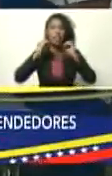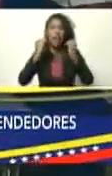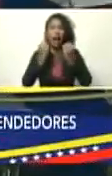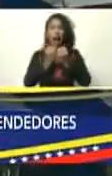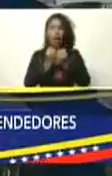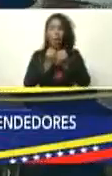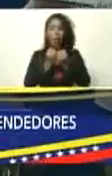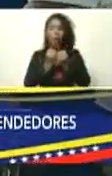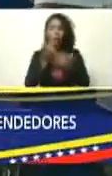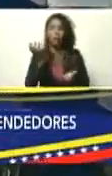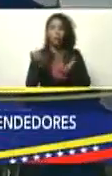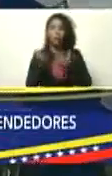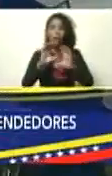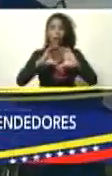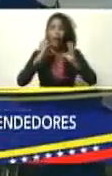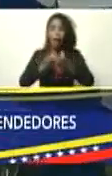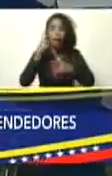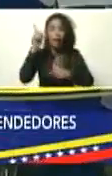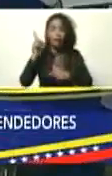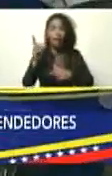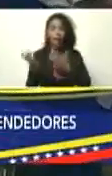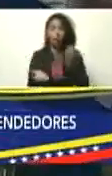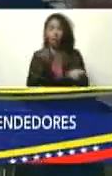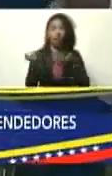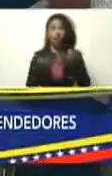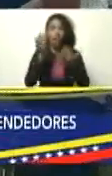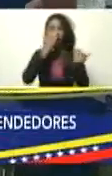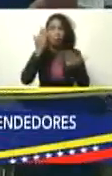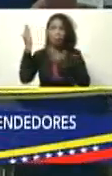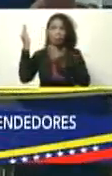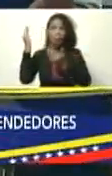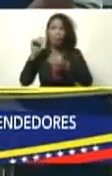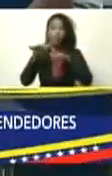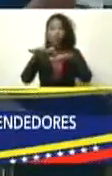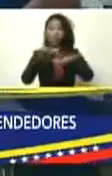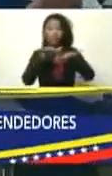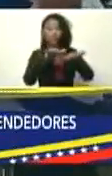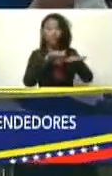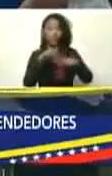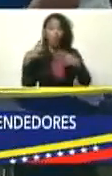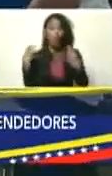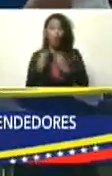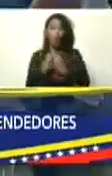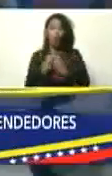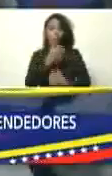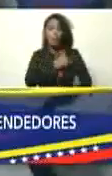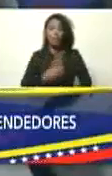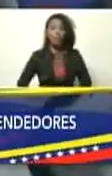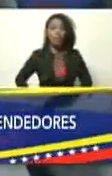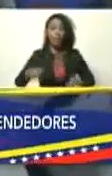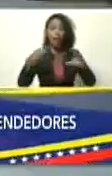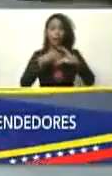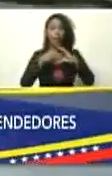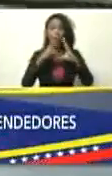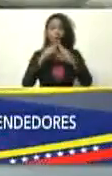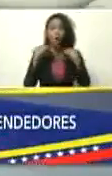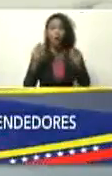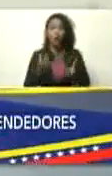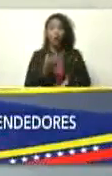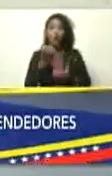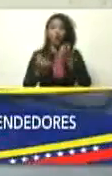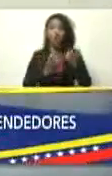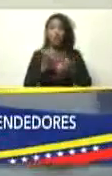la cocina. Estas instalaciones son hermosísimas, presidente. Hemos venido recorriendo con el presidente del INSES todas las cocinas, todas las